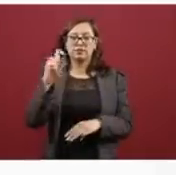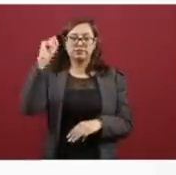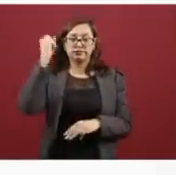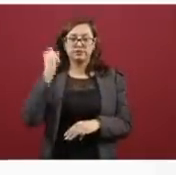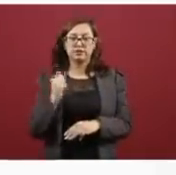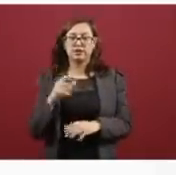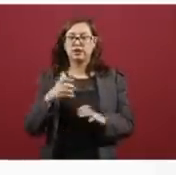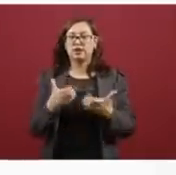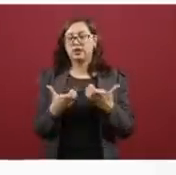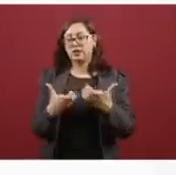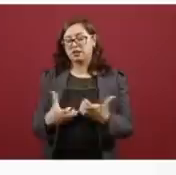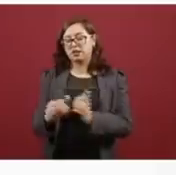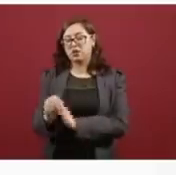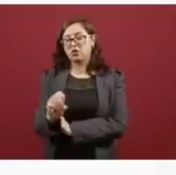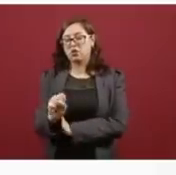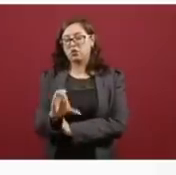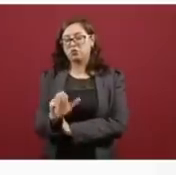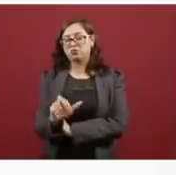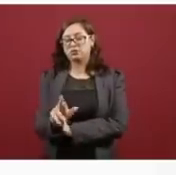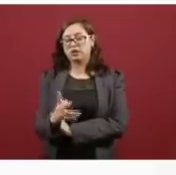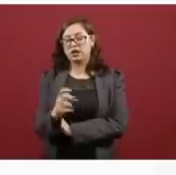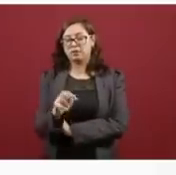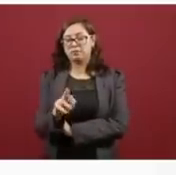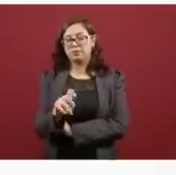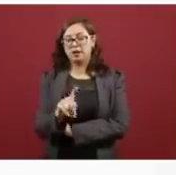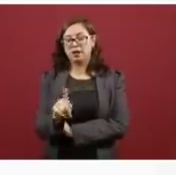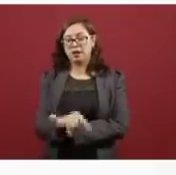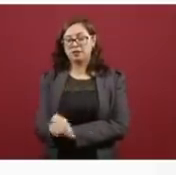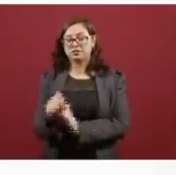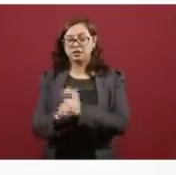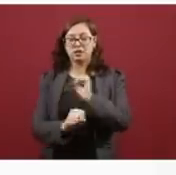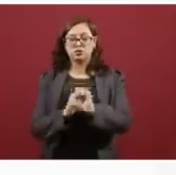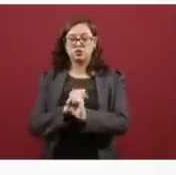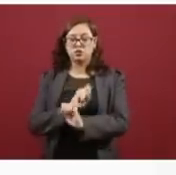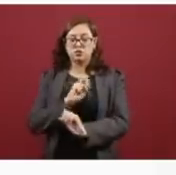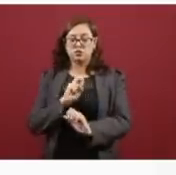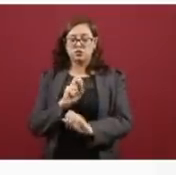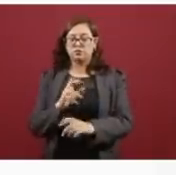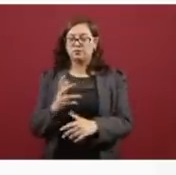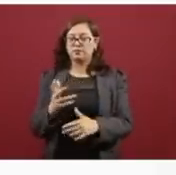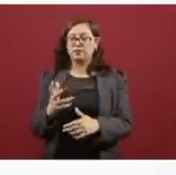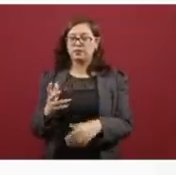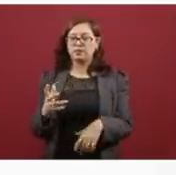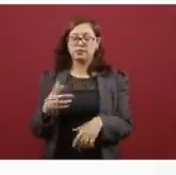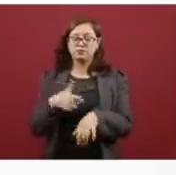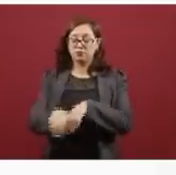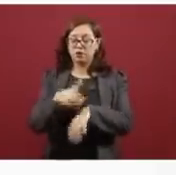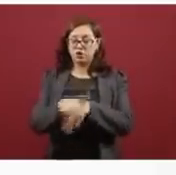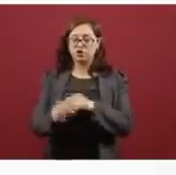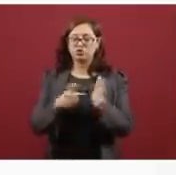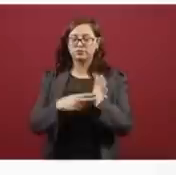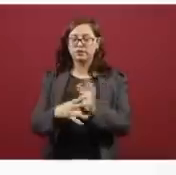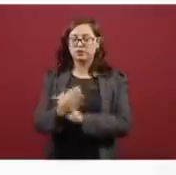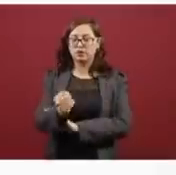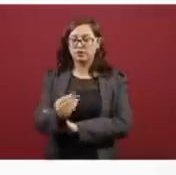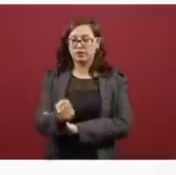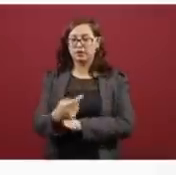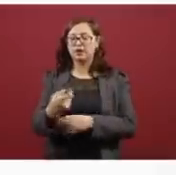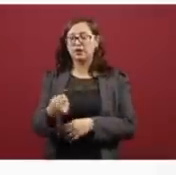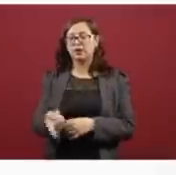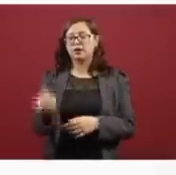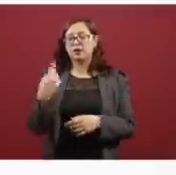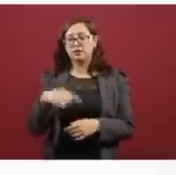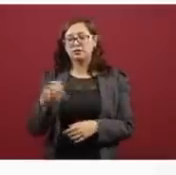avenida óscar pérez escobosa 2009 vemos tres en macuspana tabasco un en